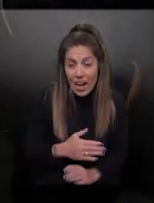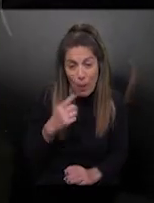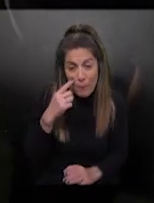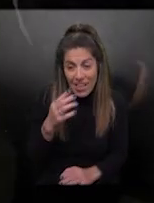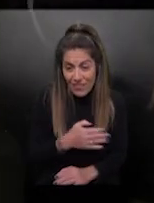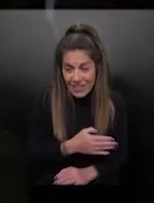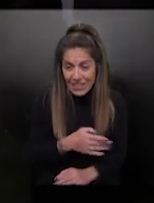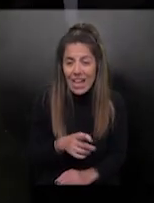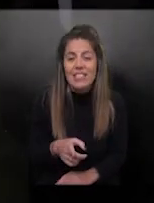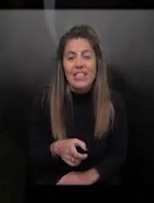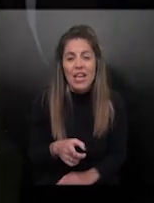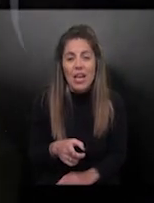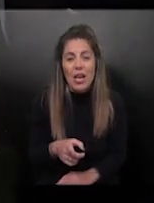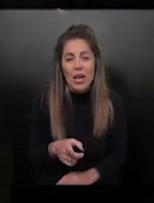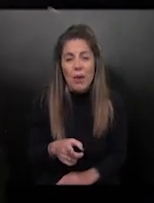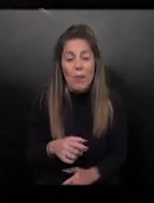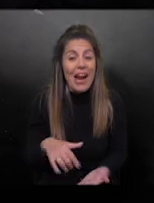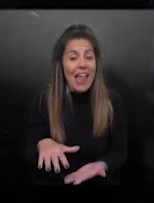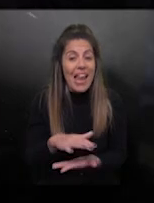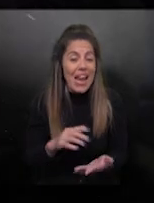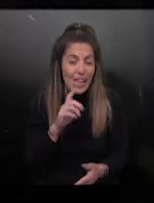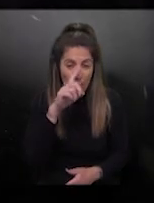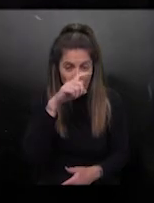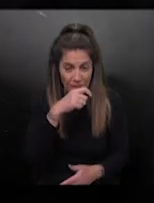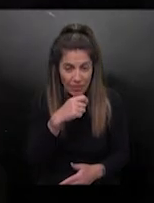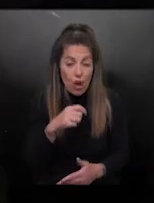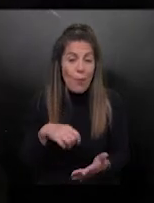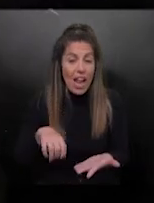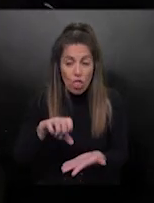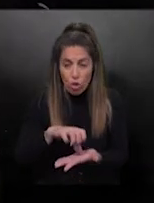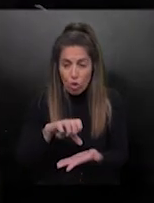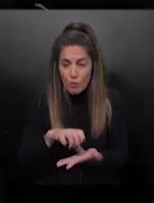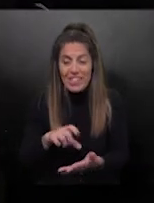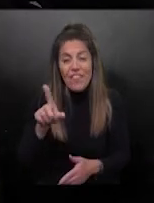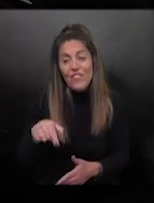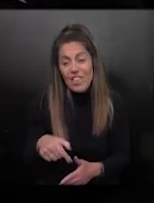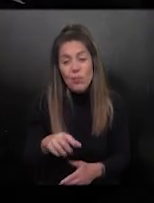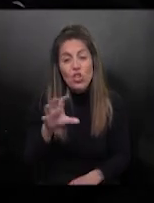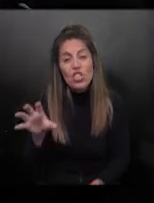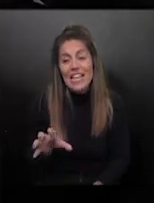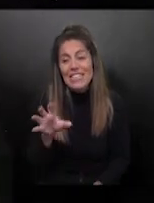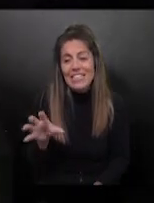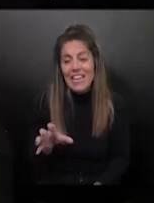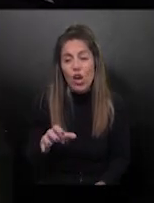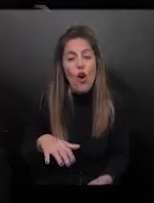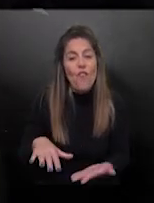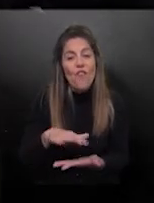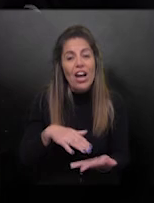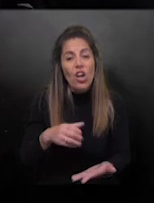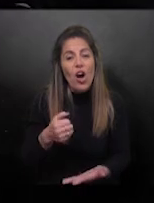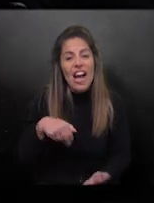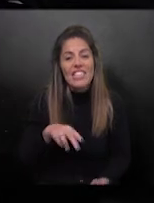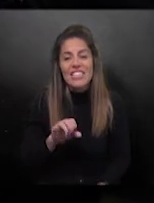justamente para el área metropolitana y también para todo el país, nos vinimos hasta el cerro, más precisamente el barrio Encina, donde